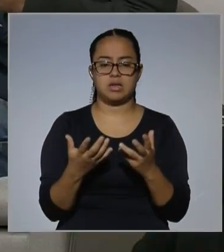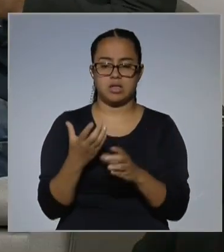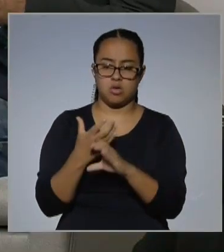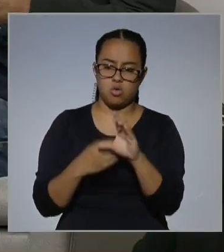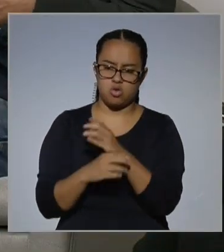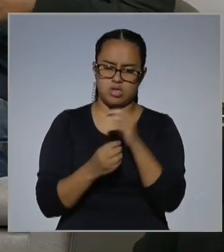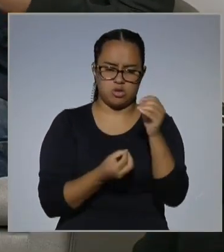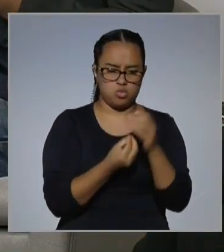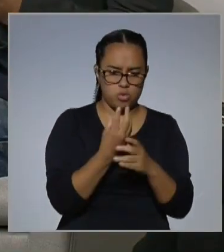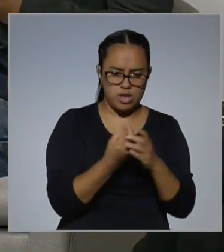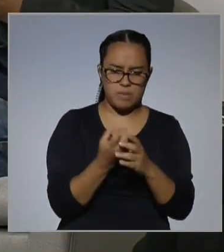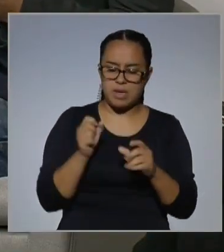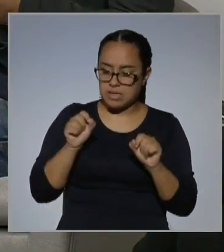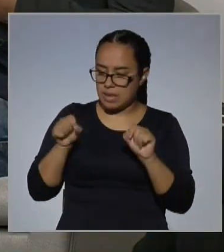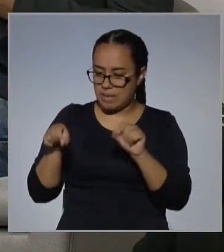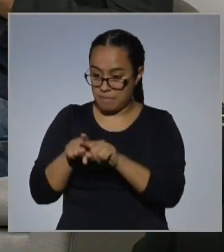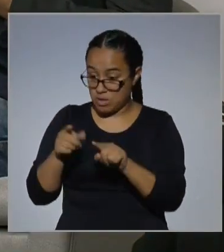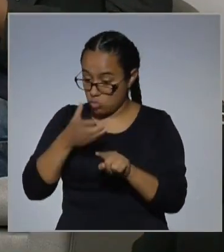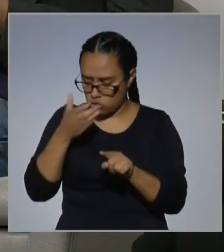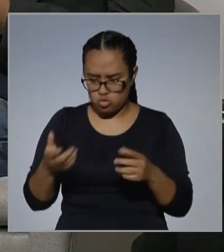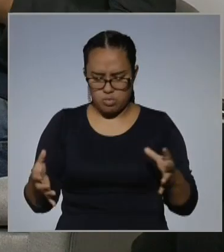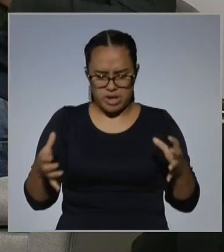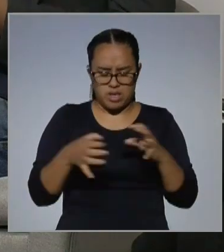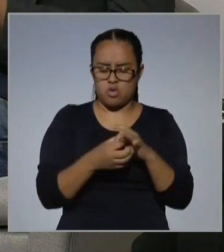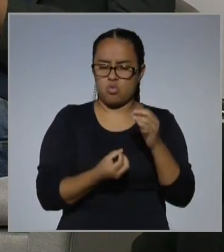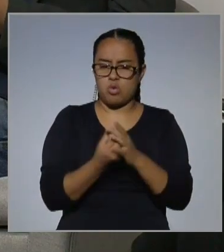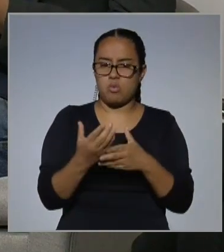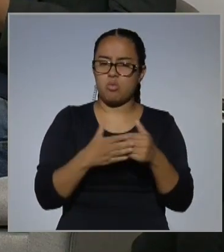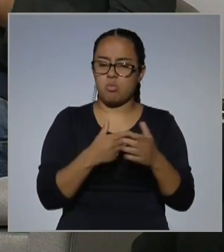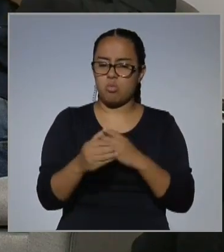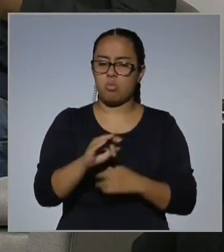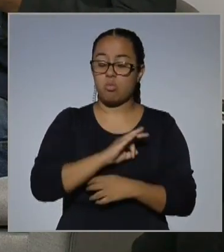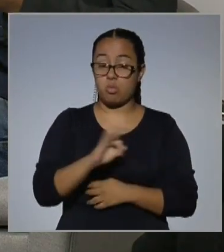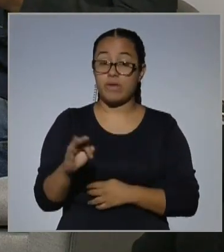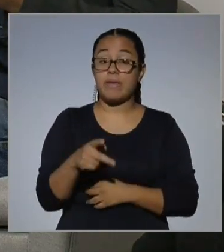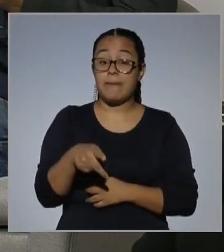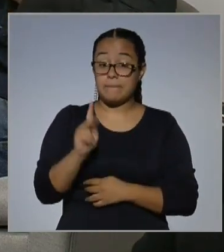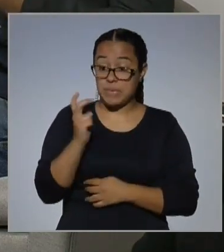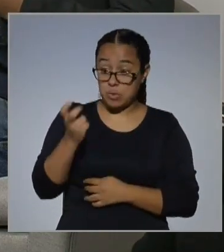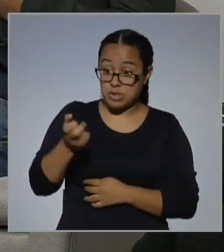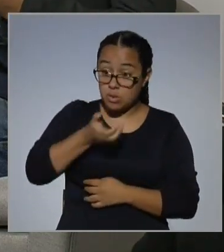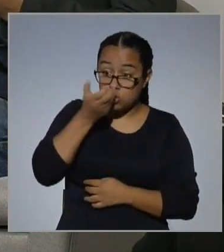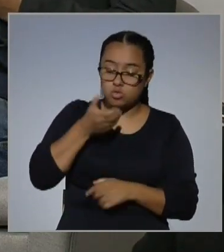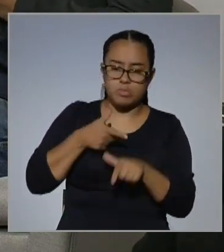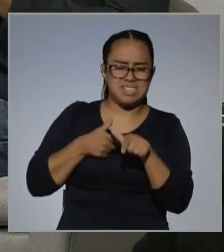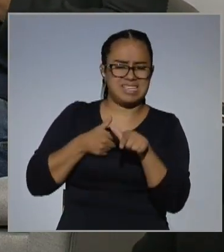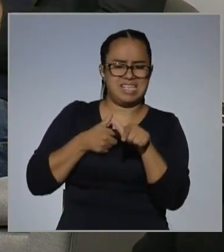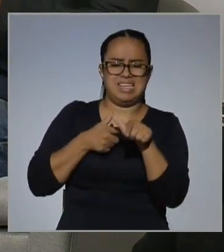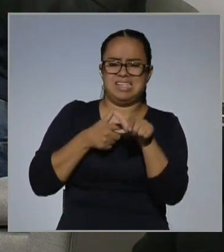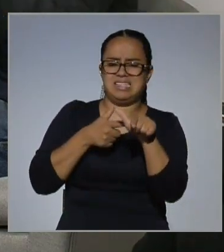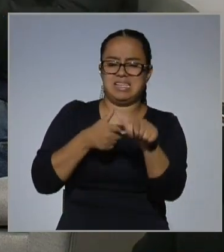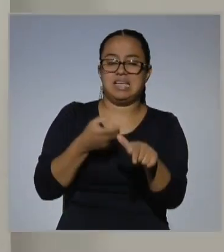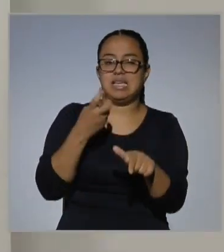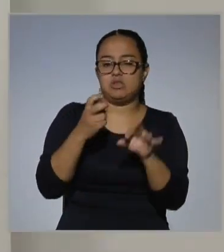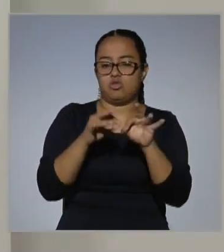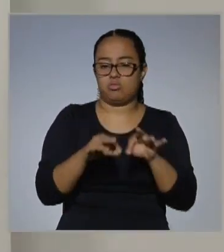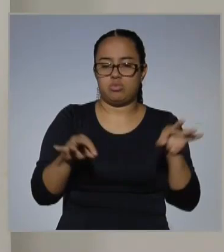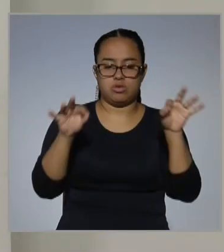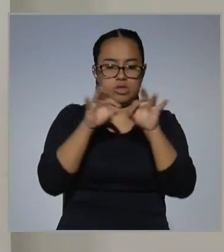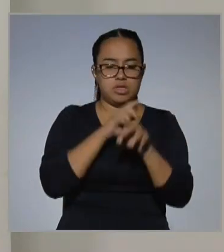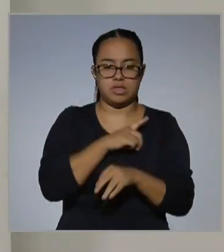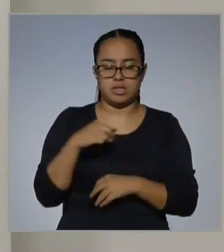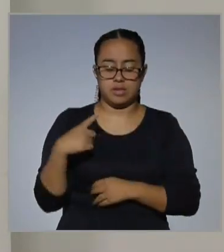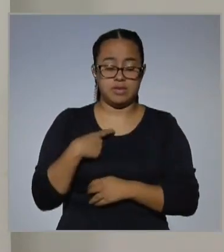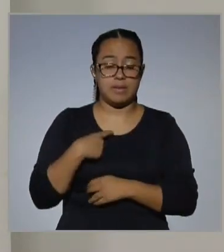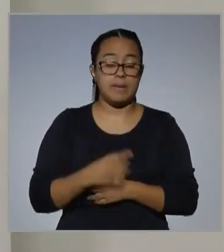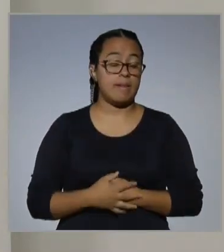elementos nuevos y de volver actual. Yo creo que las tradiciones vivas son las que logramos mantener al día,